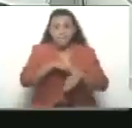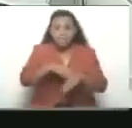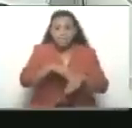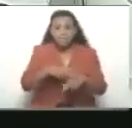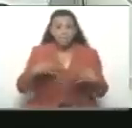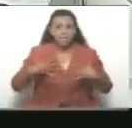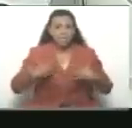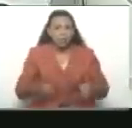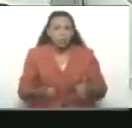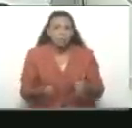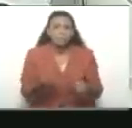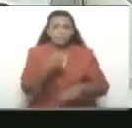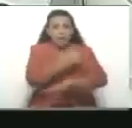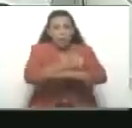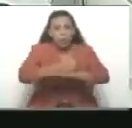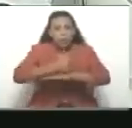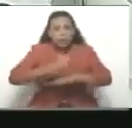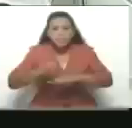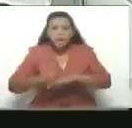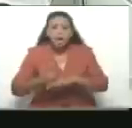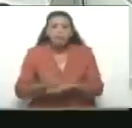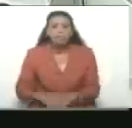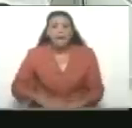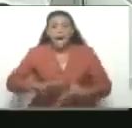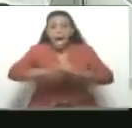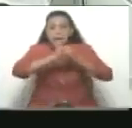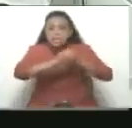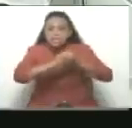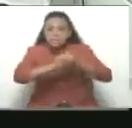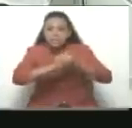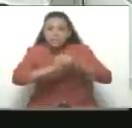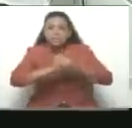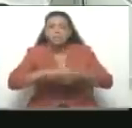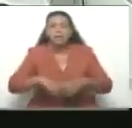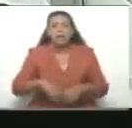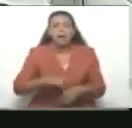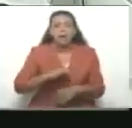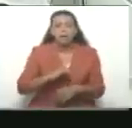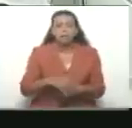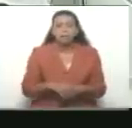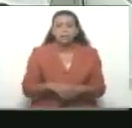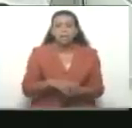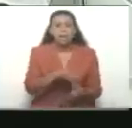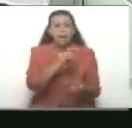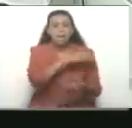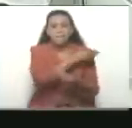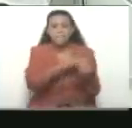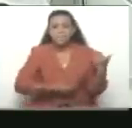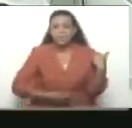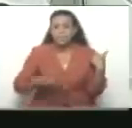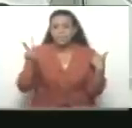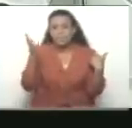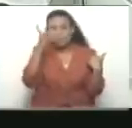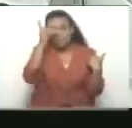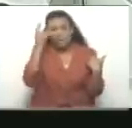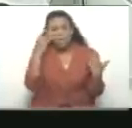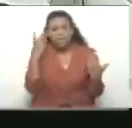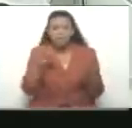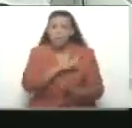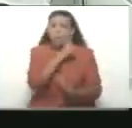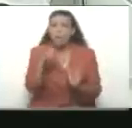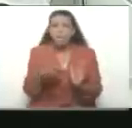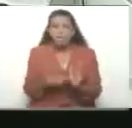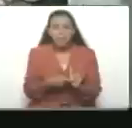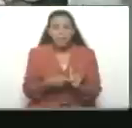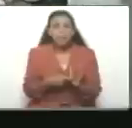organismos que ayudaron el seniac nuestra nuestra querida hermana la vicepresidenta para hacer de esto